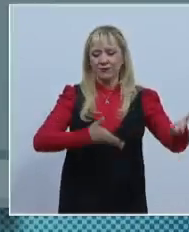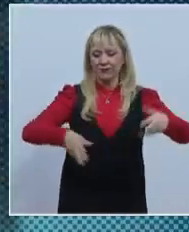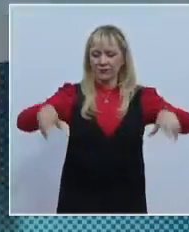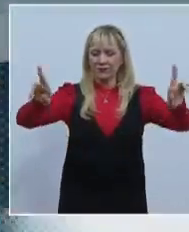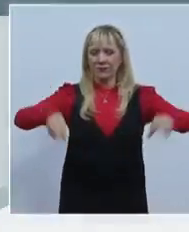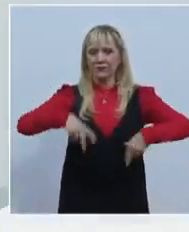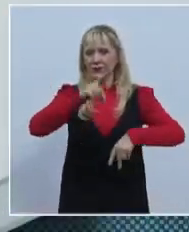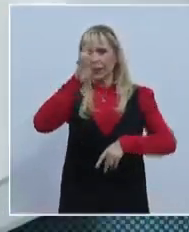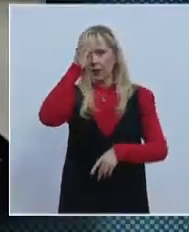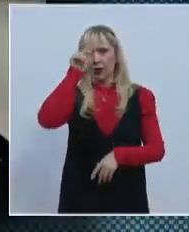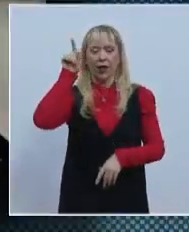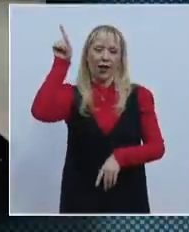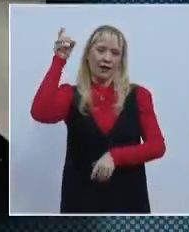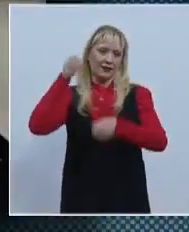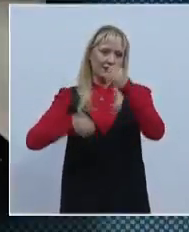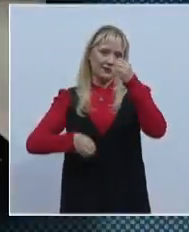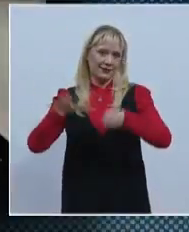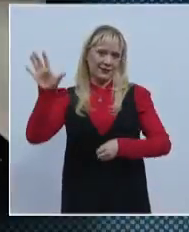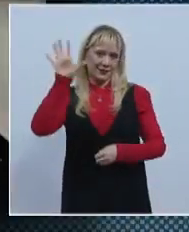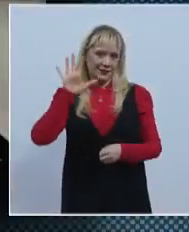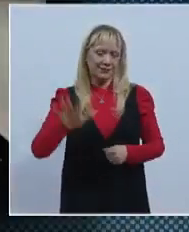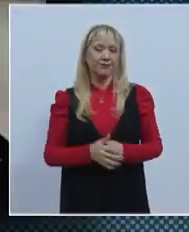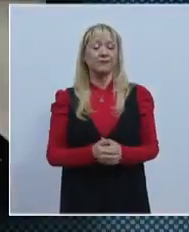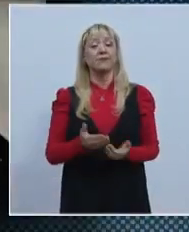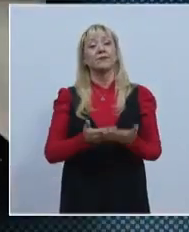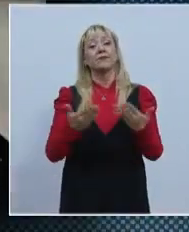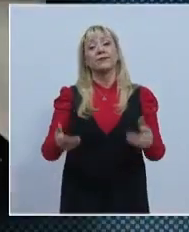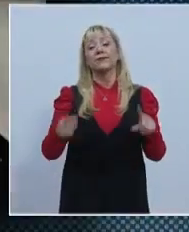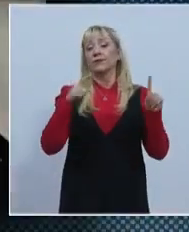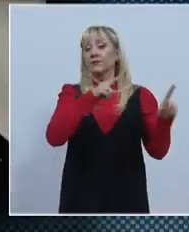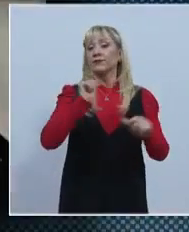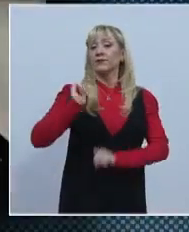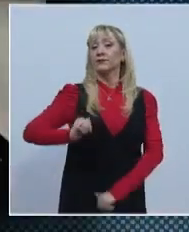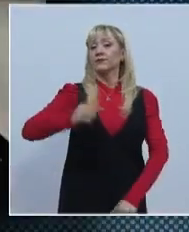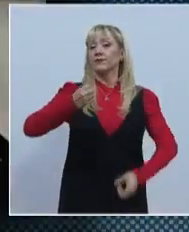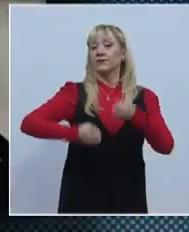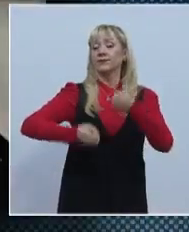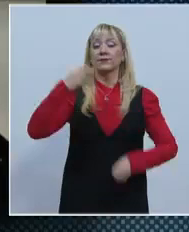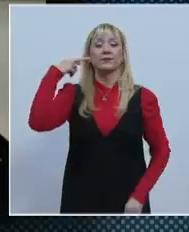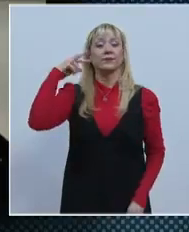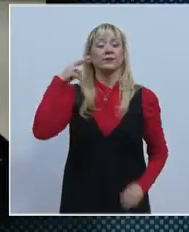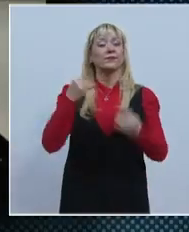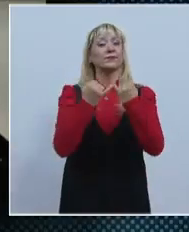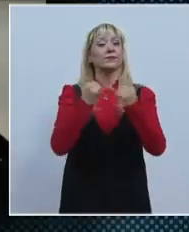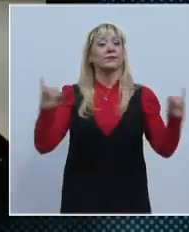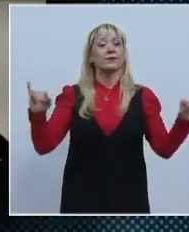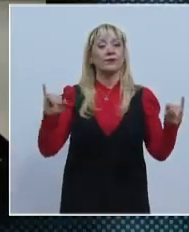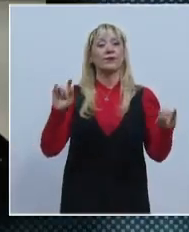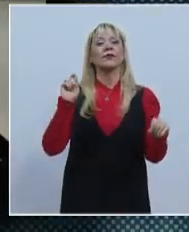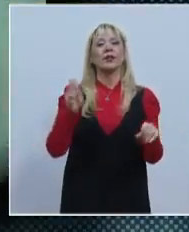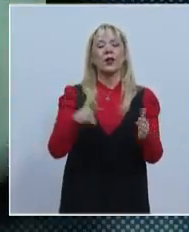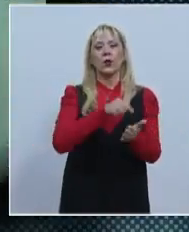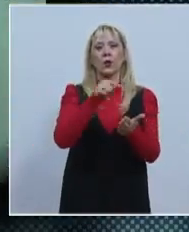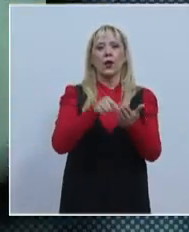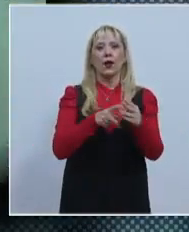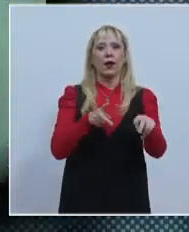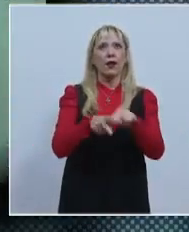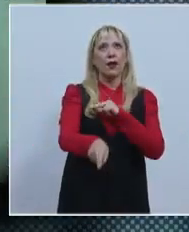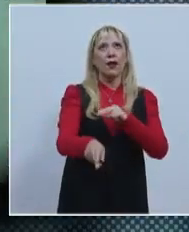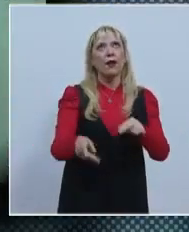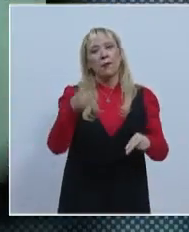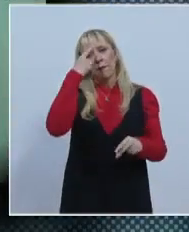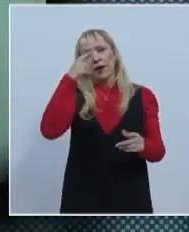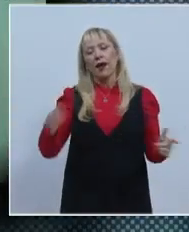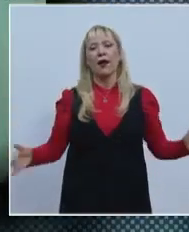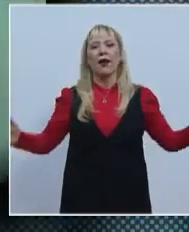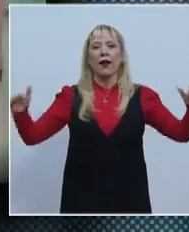Estado. El Poder Judicial de Veracruz inauguró la 9ª sede del Centro de Convivencia Familiar en el Distrito